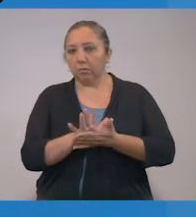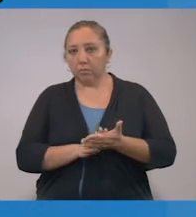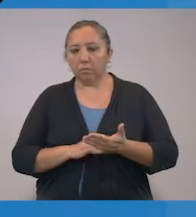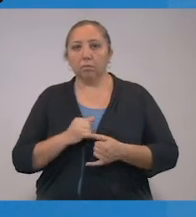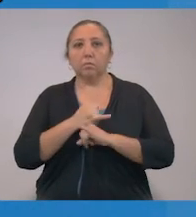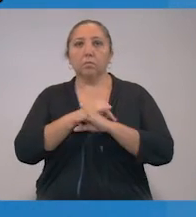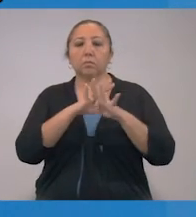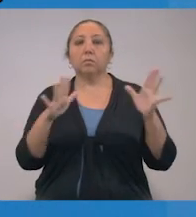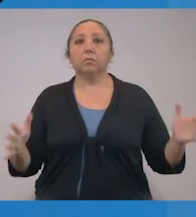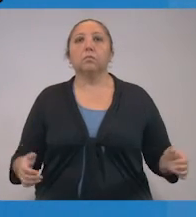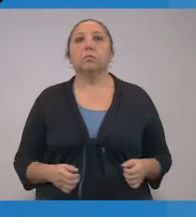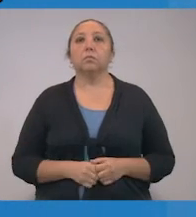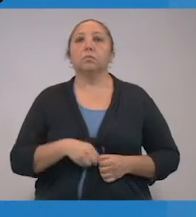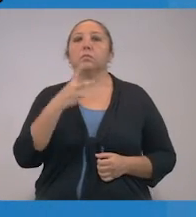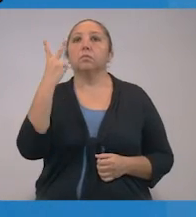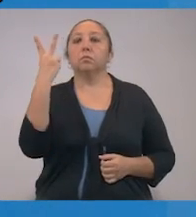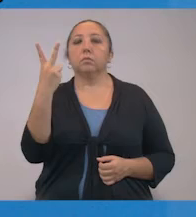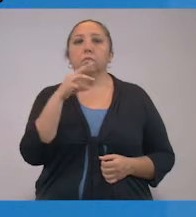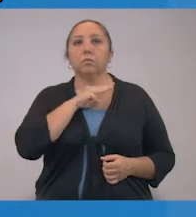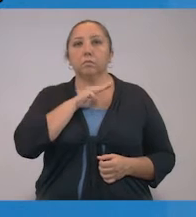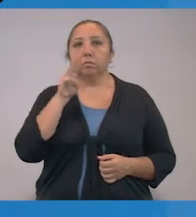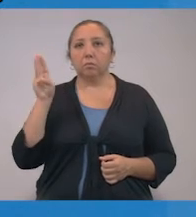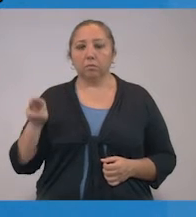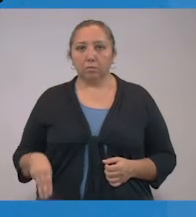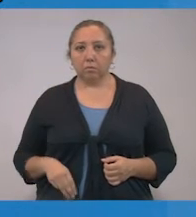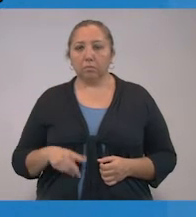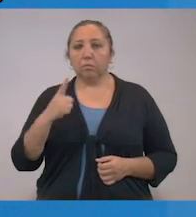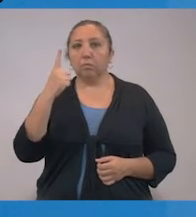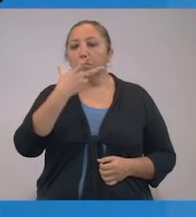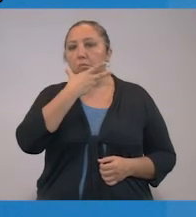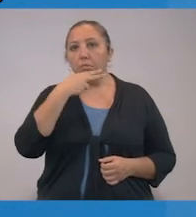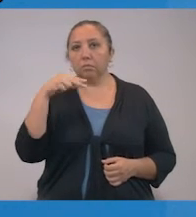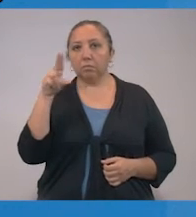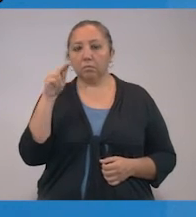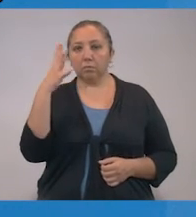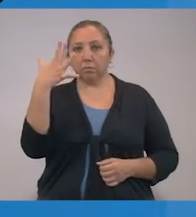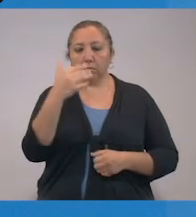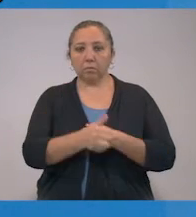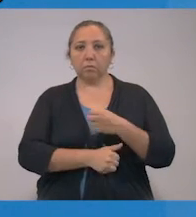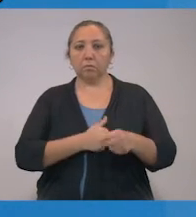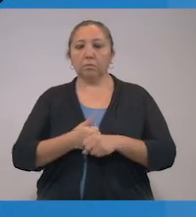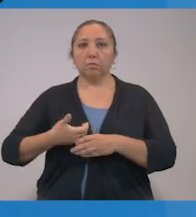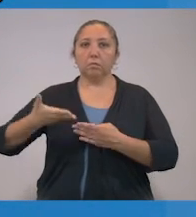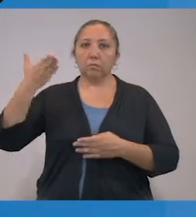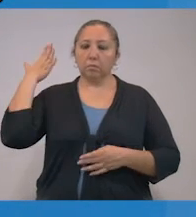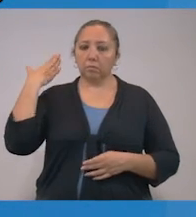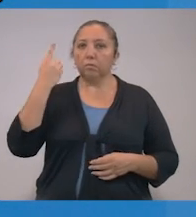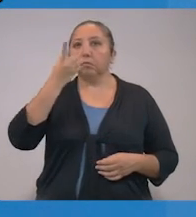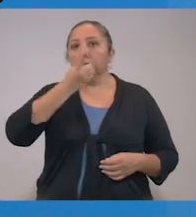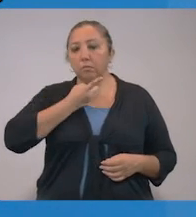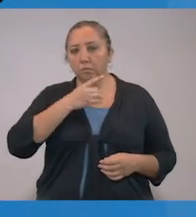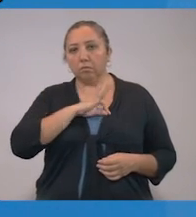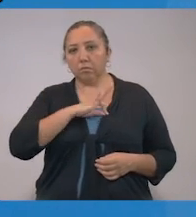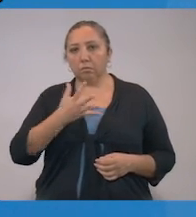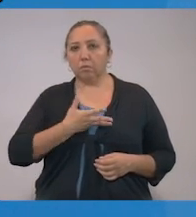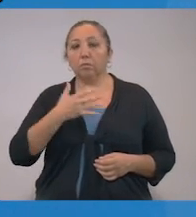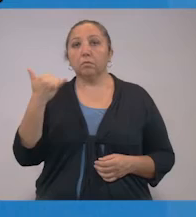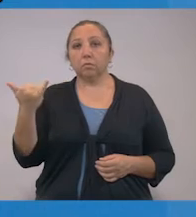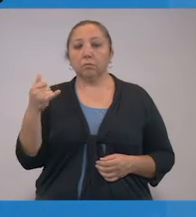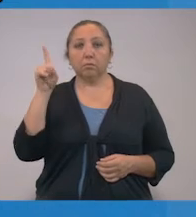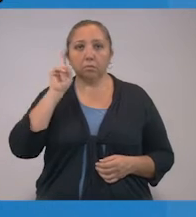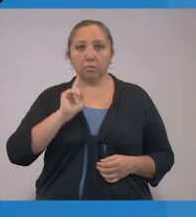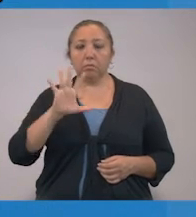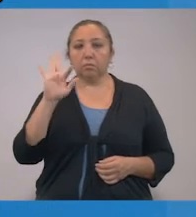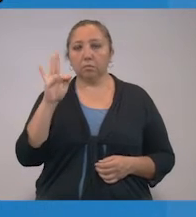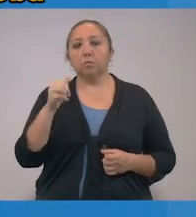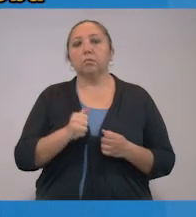este parte médico informamos de dos fallecimientos, el de un hombre de 85 años de edad con antecedentes de diabetes y el de una mujer de 40 años